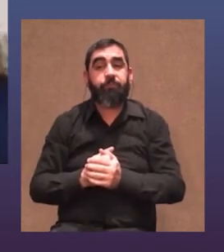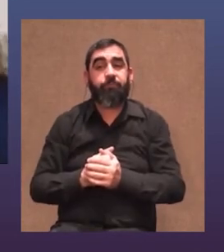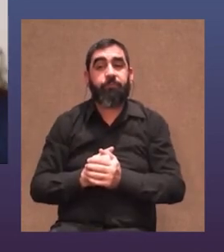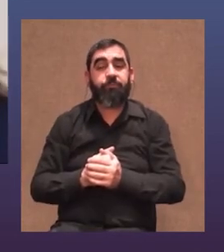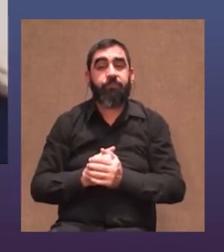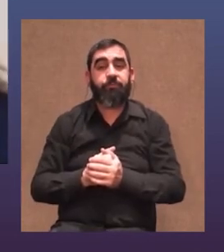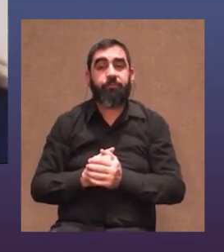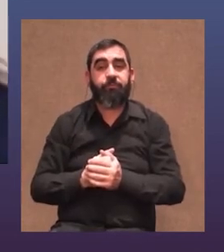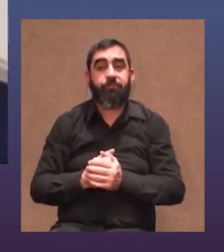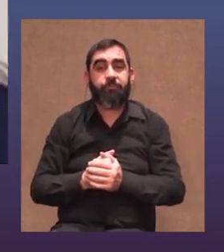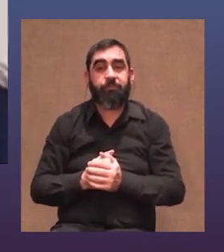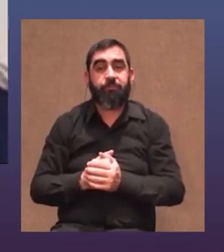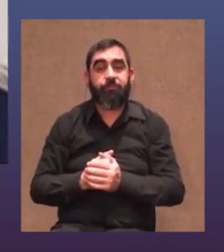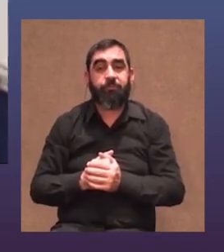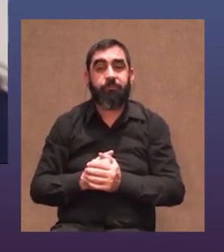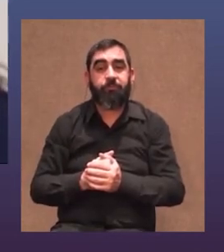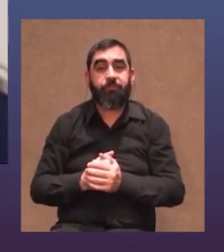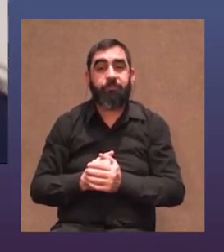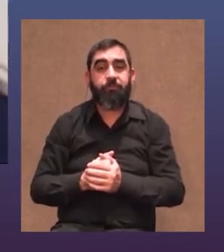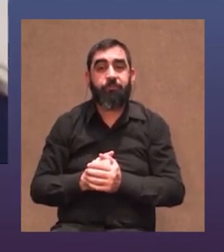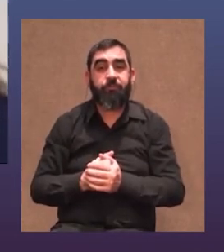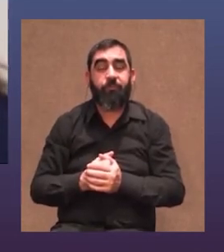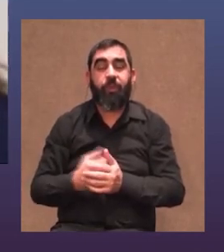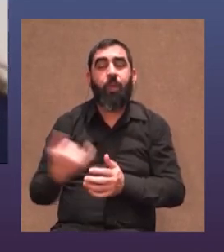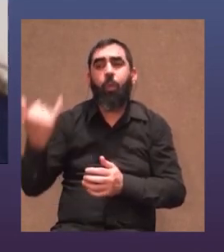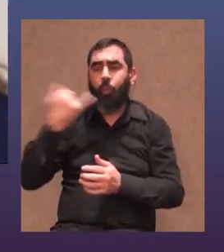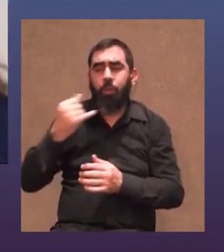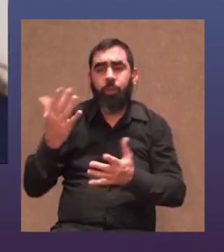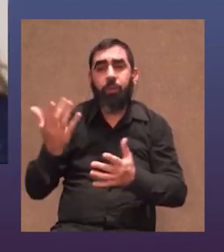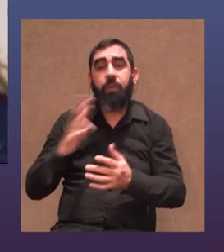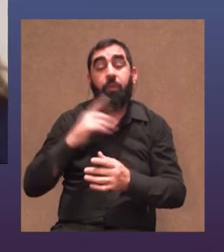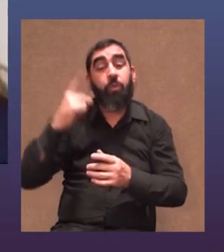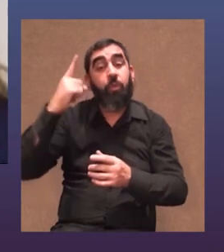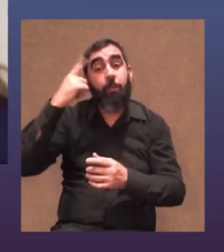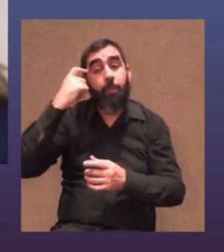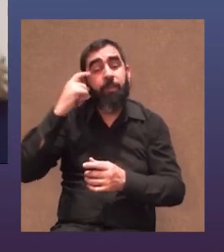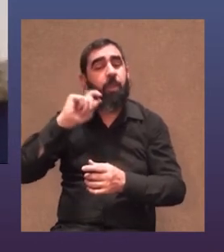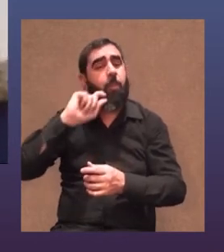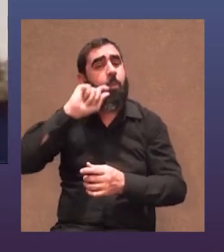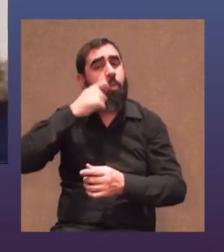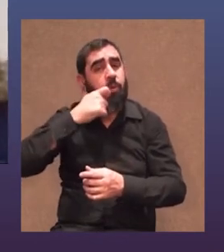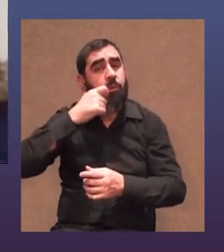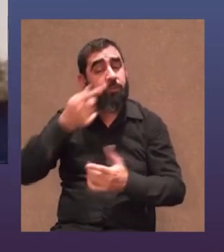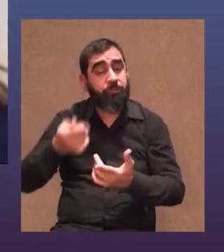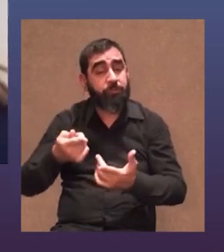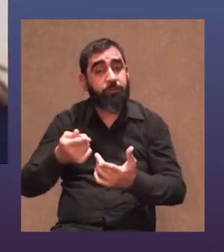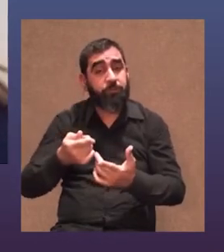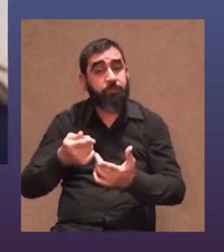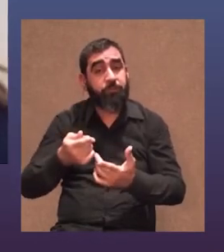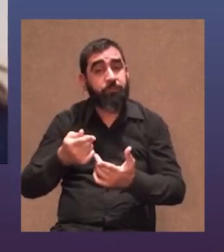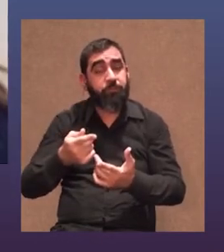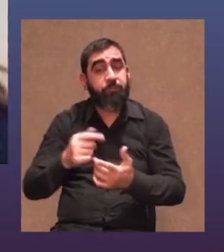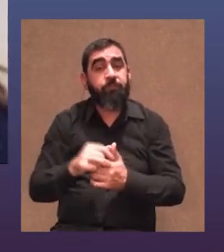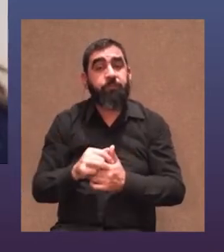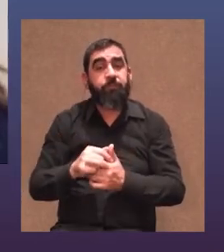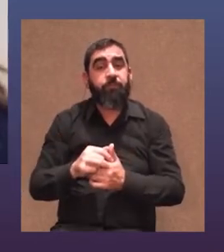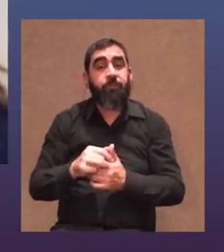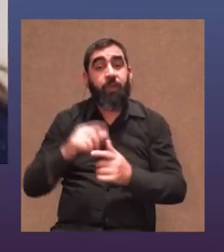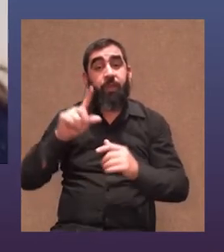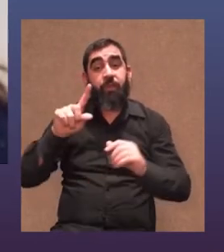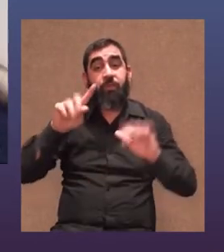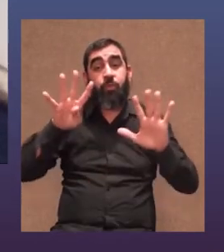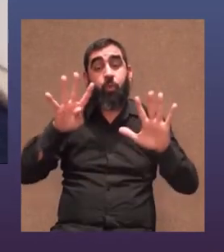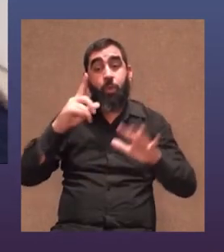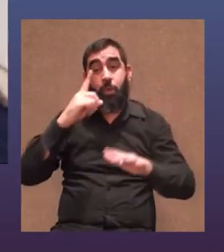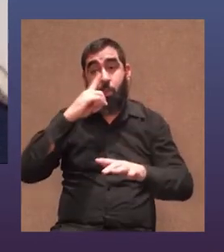Perdón. No. Pero, bueno, tuvimos una experiencia muy linda que fue el pasado 19 de junio,